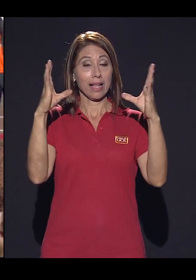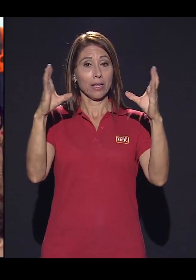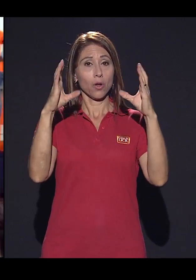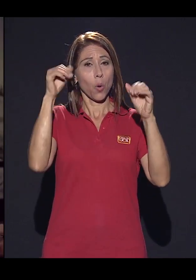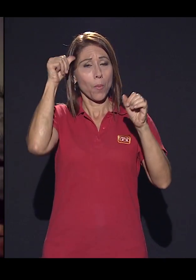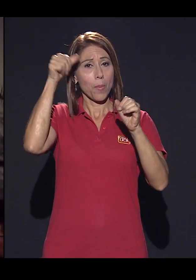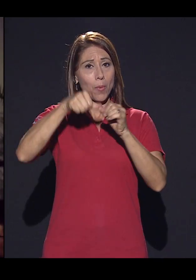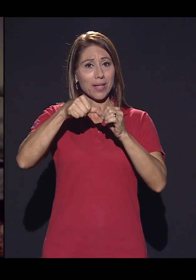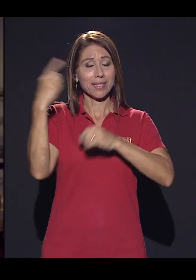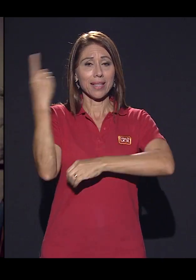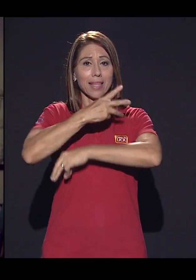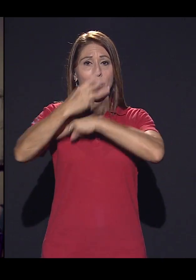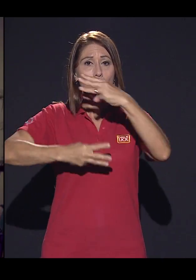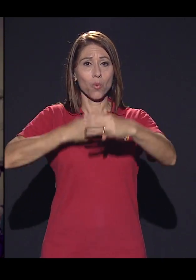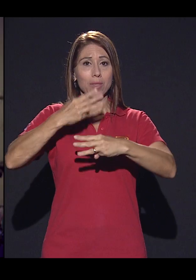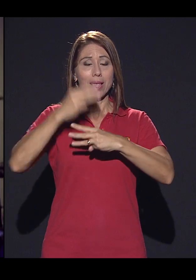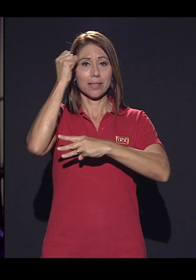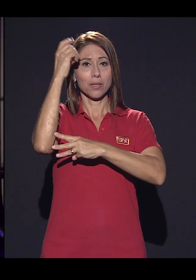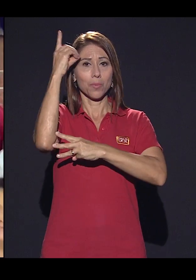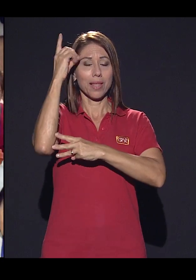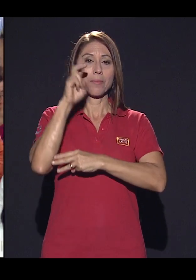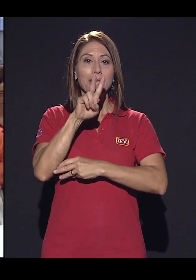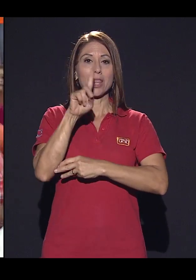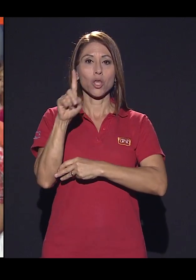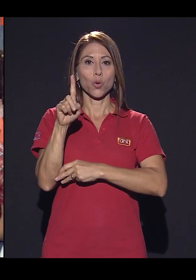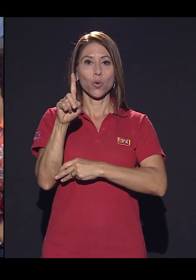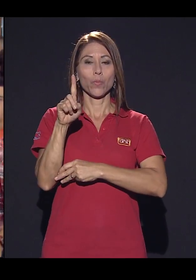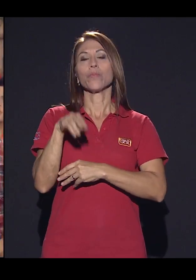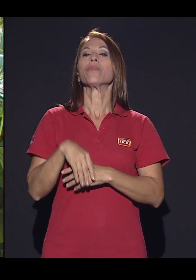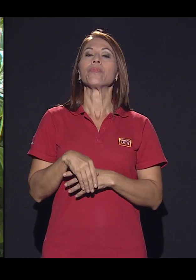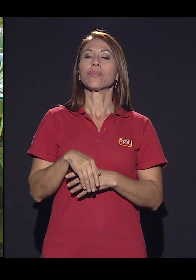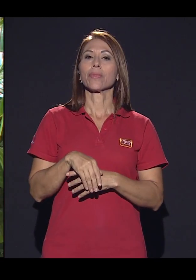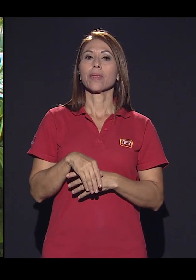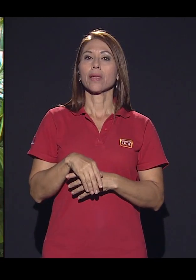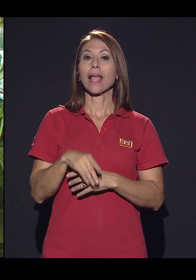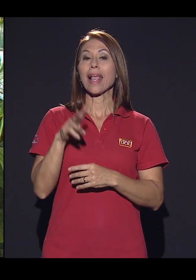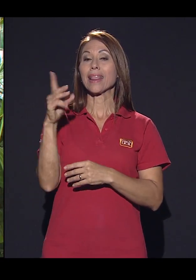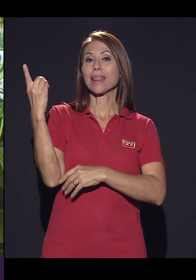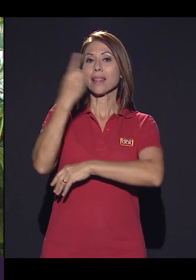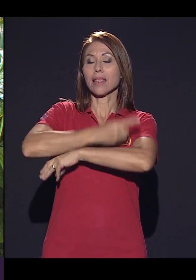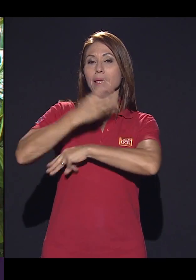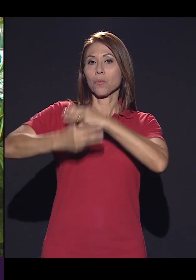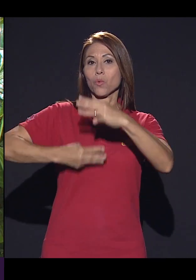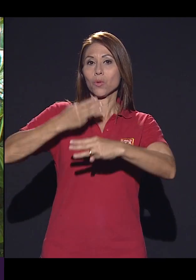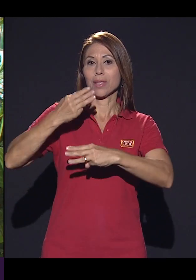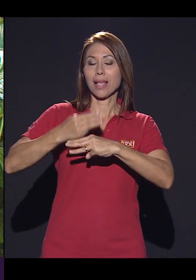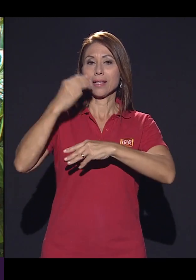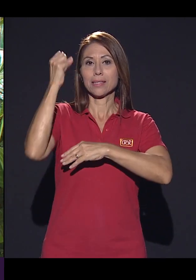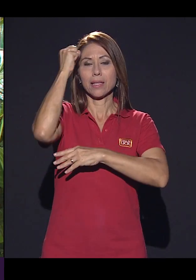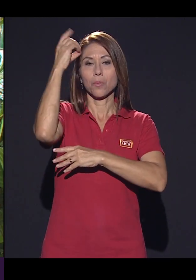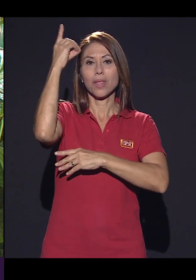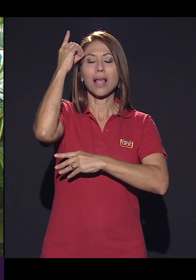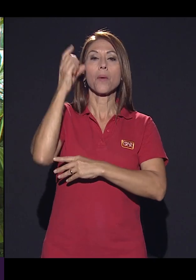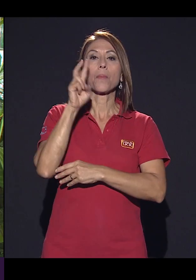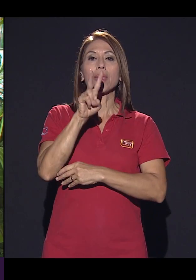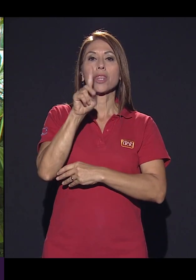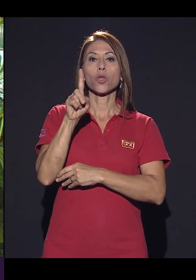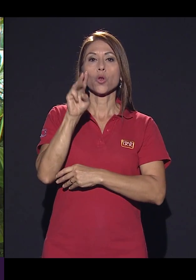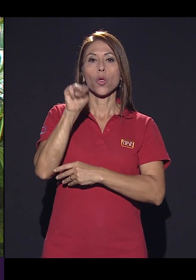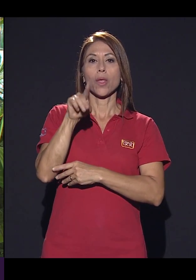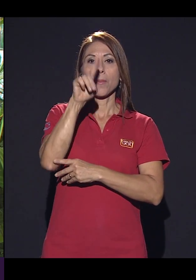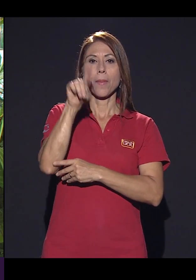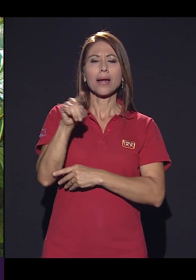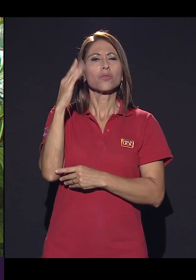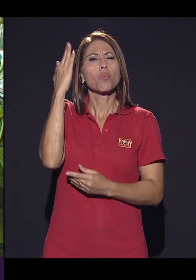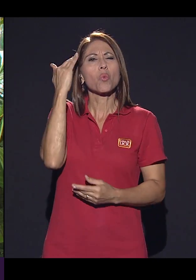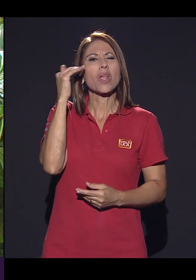condición el 21 del mes. El Día Mundial del Síndrome de Down es el 21 de marzo. ¿Por qué 21 de